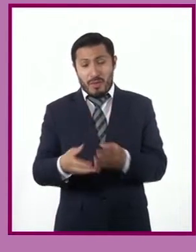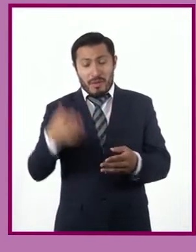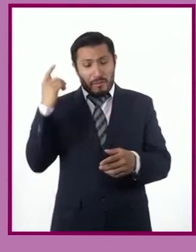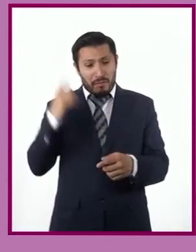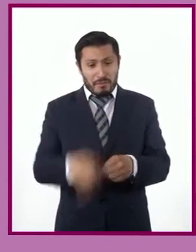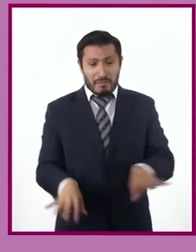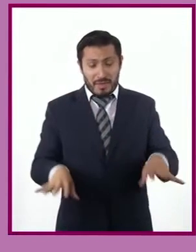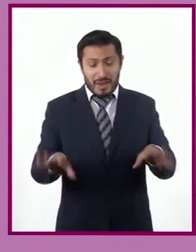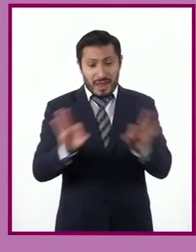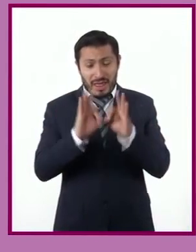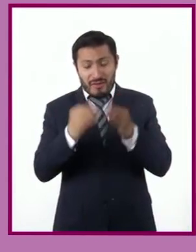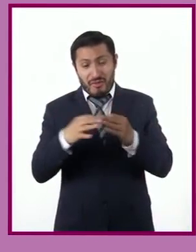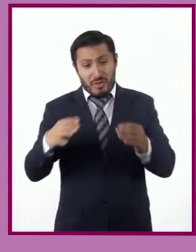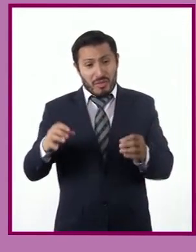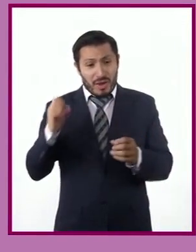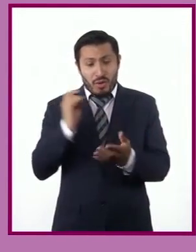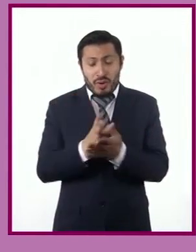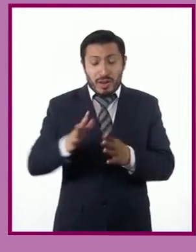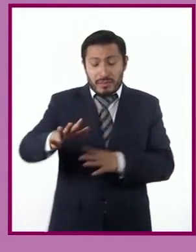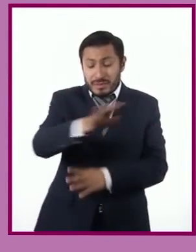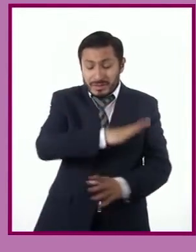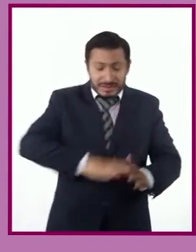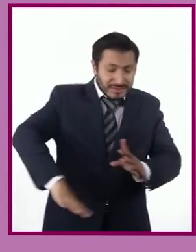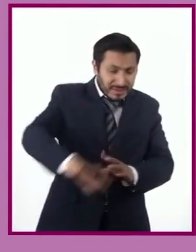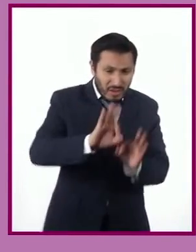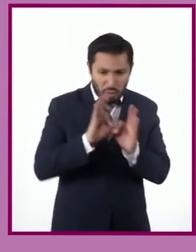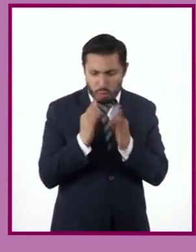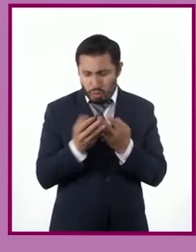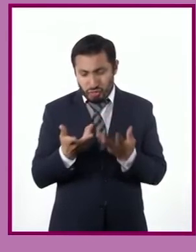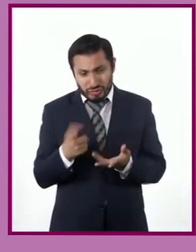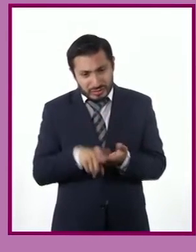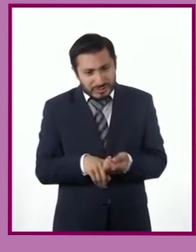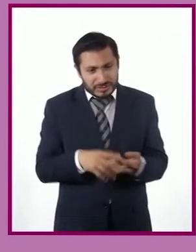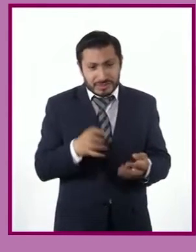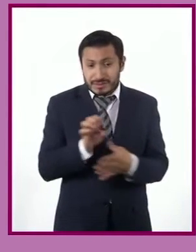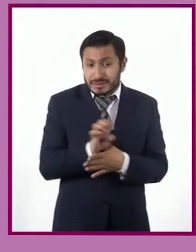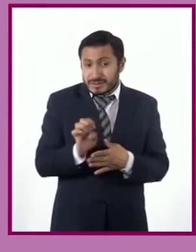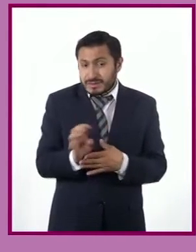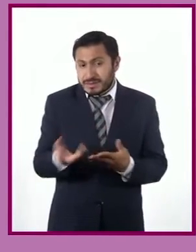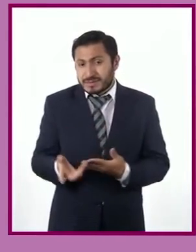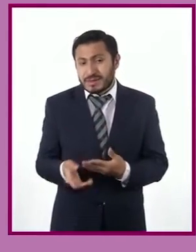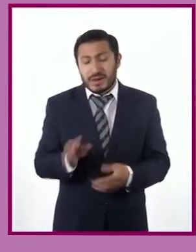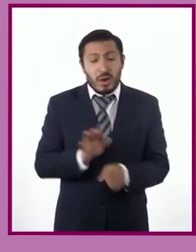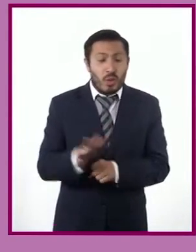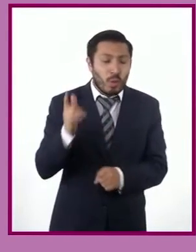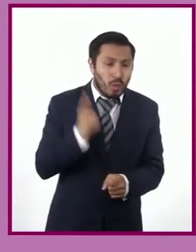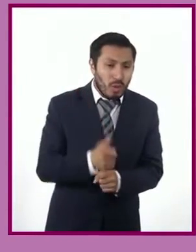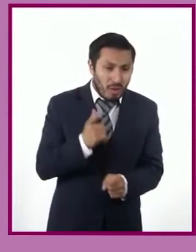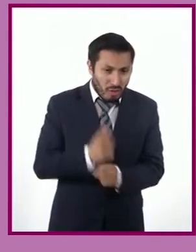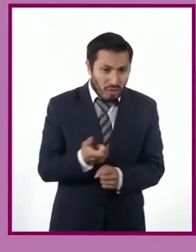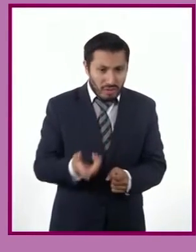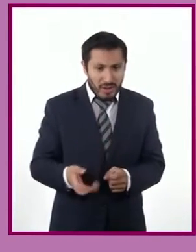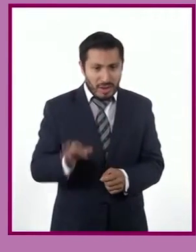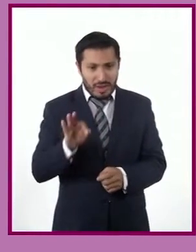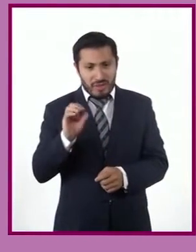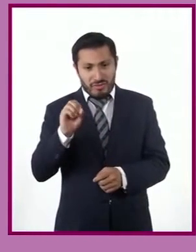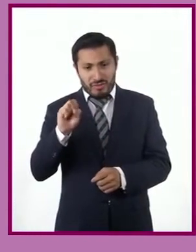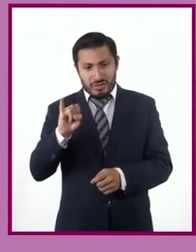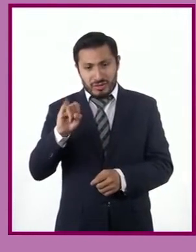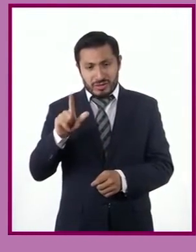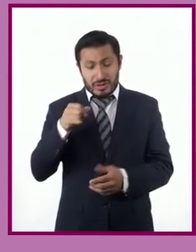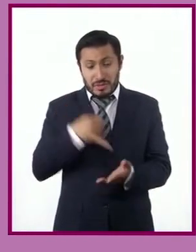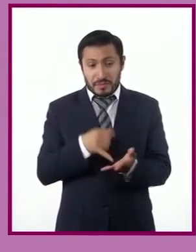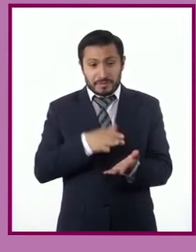externa y solo se conserva el contorno o la forma del organismo, entonces lo que encontramos es un fósil por